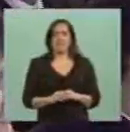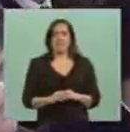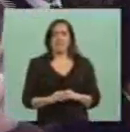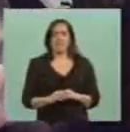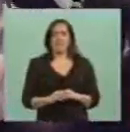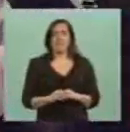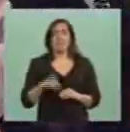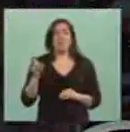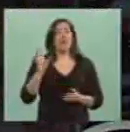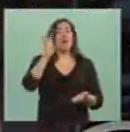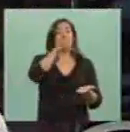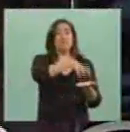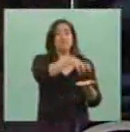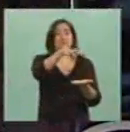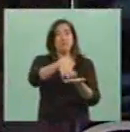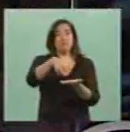instalando